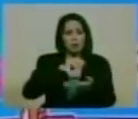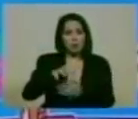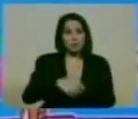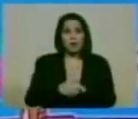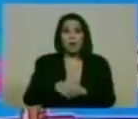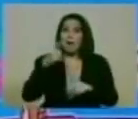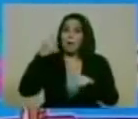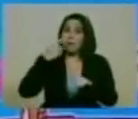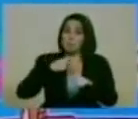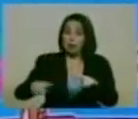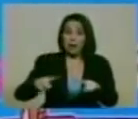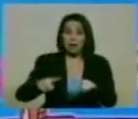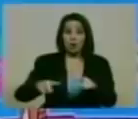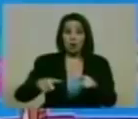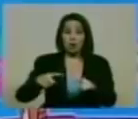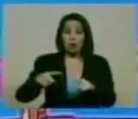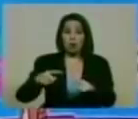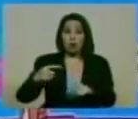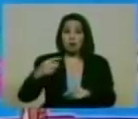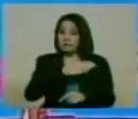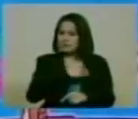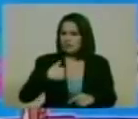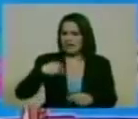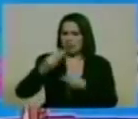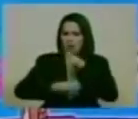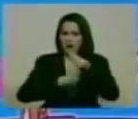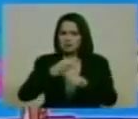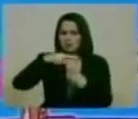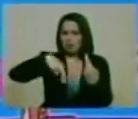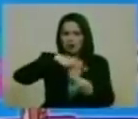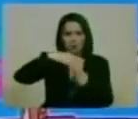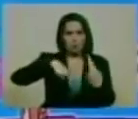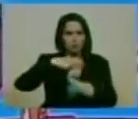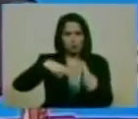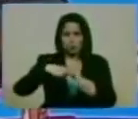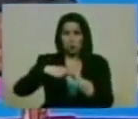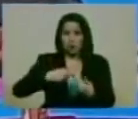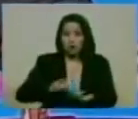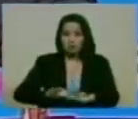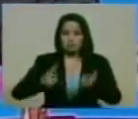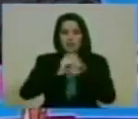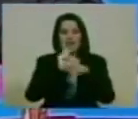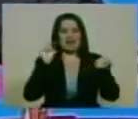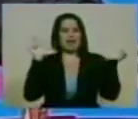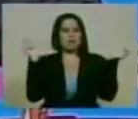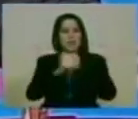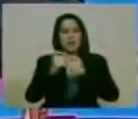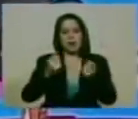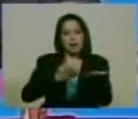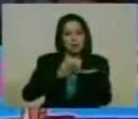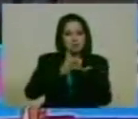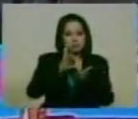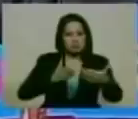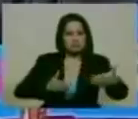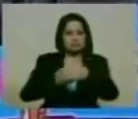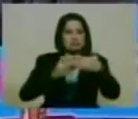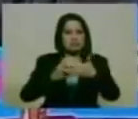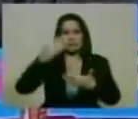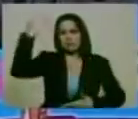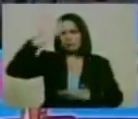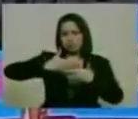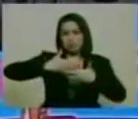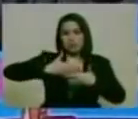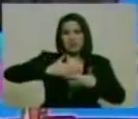porque quien quiera hacer una revolución, en esencia lo que está buscando es remover los obstáculos que en 500